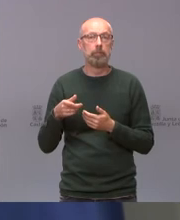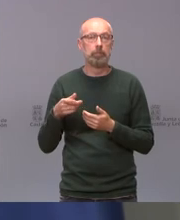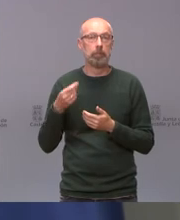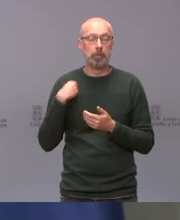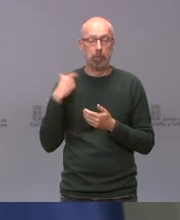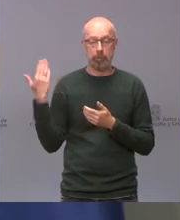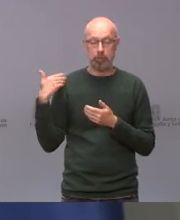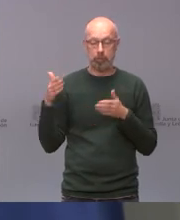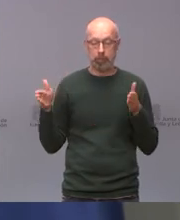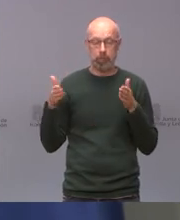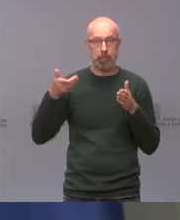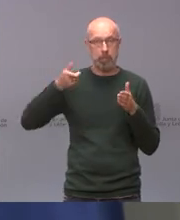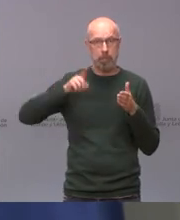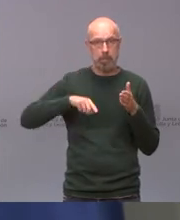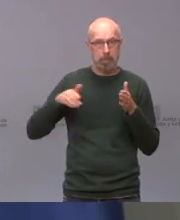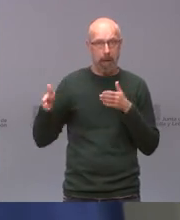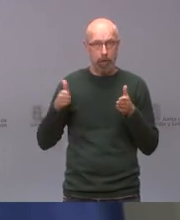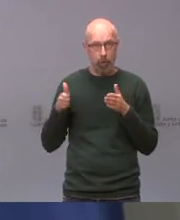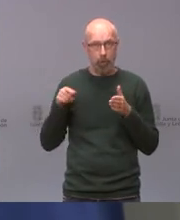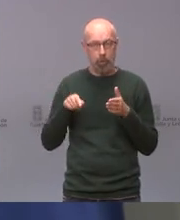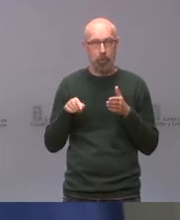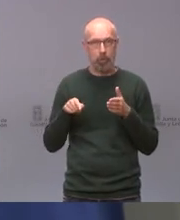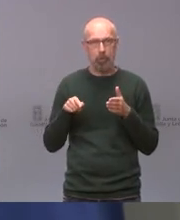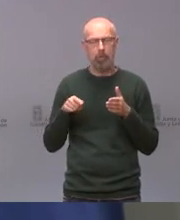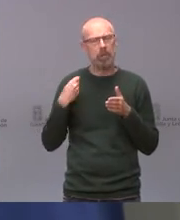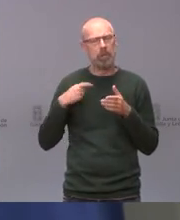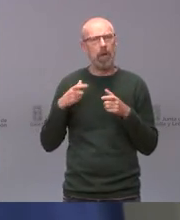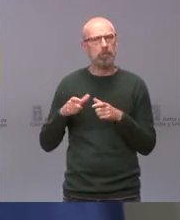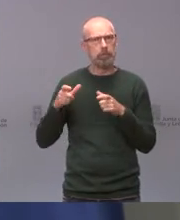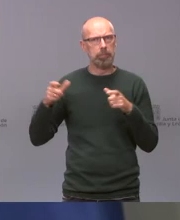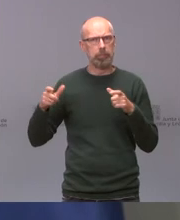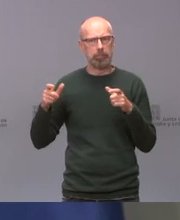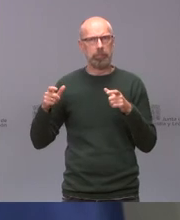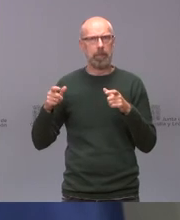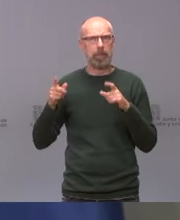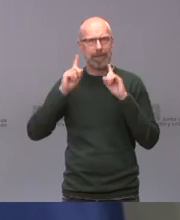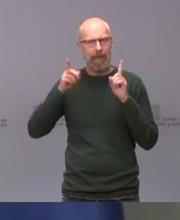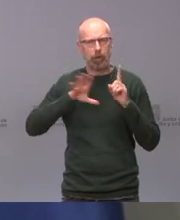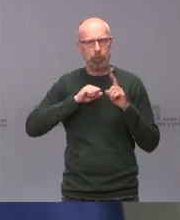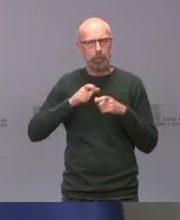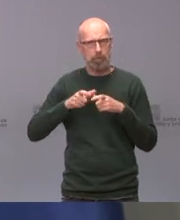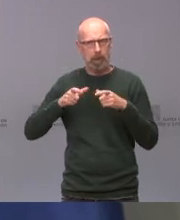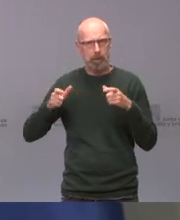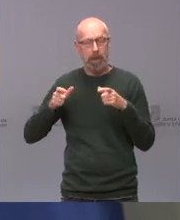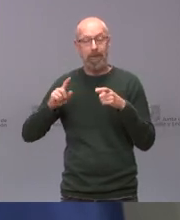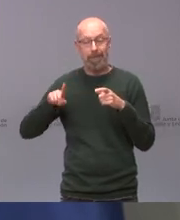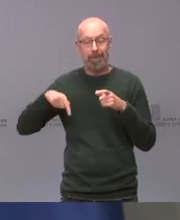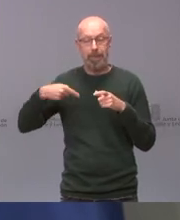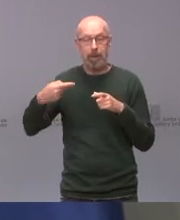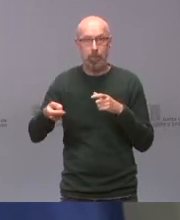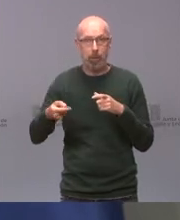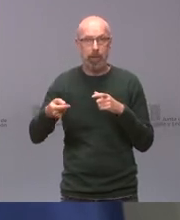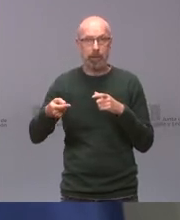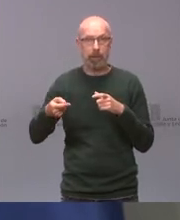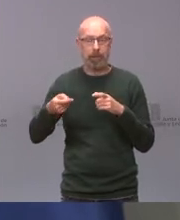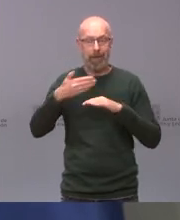marzo hay un crecimiento progresivo del número de casos y que después, cuando se instala la